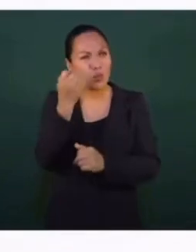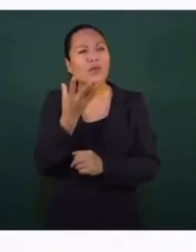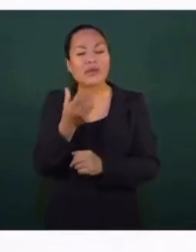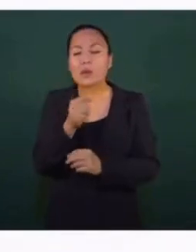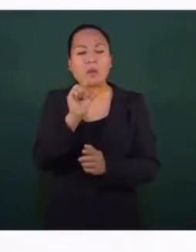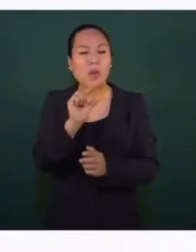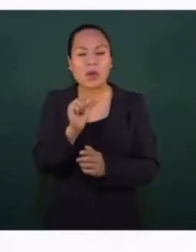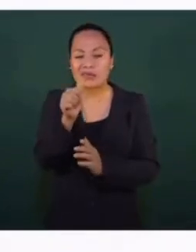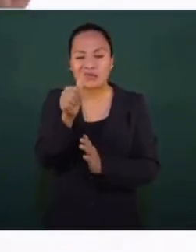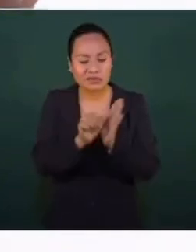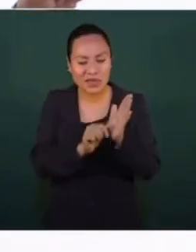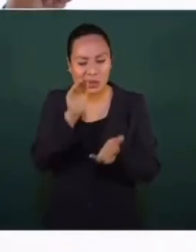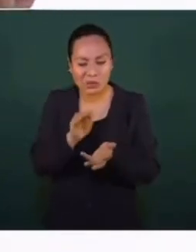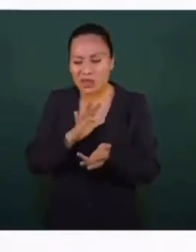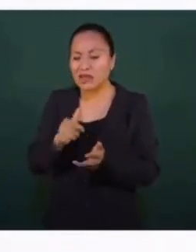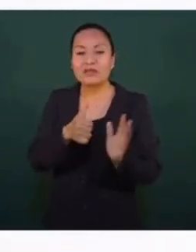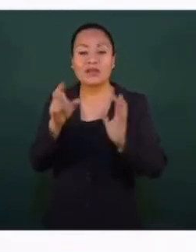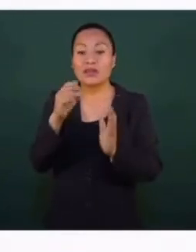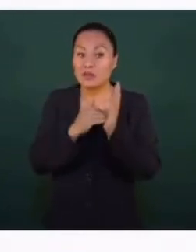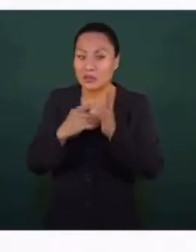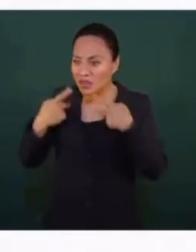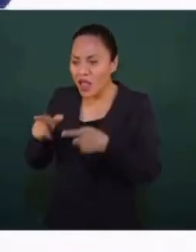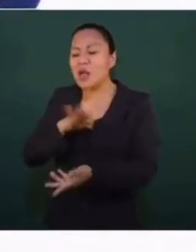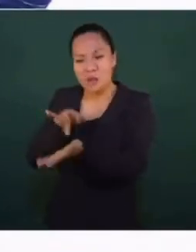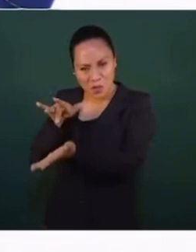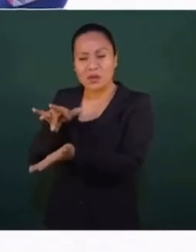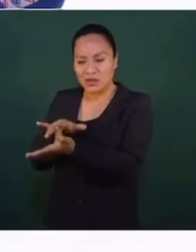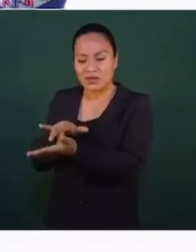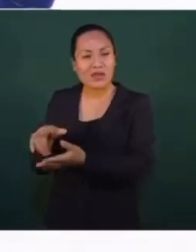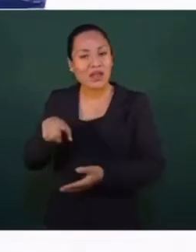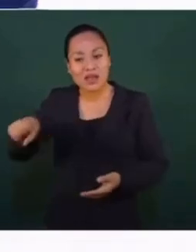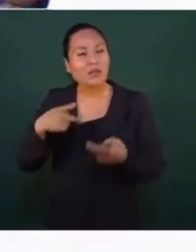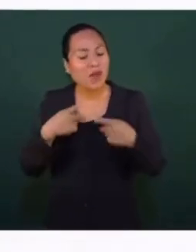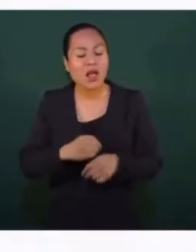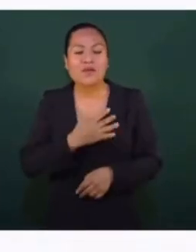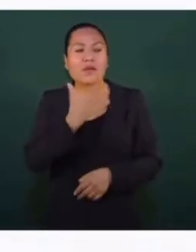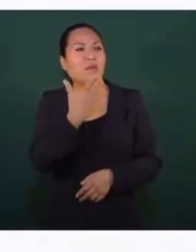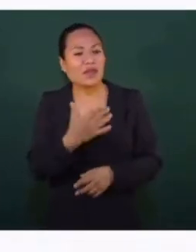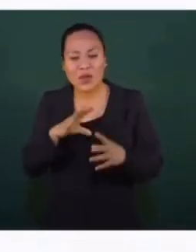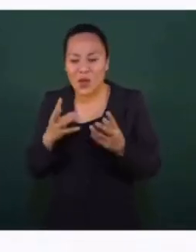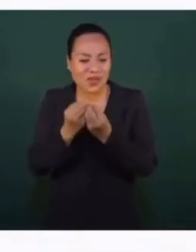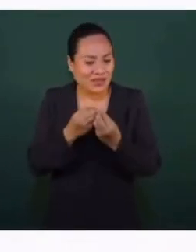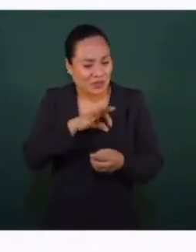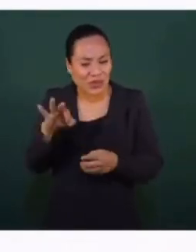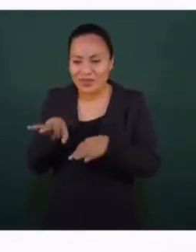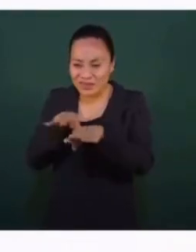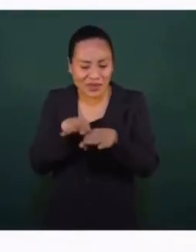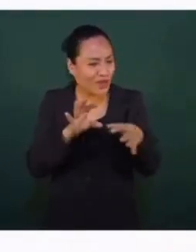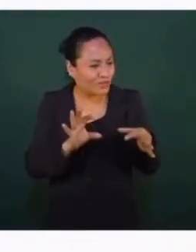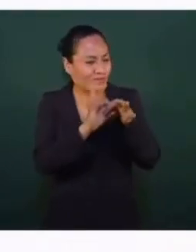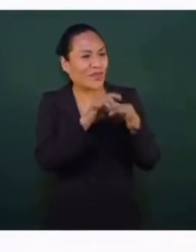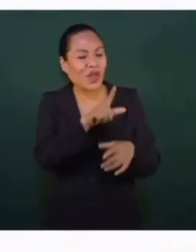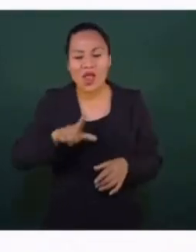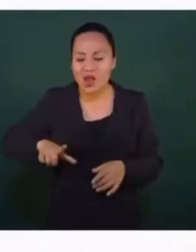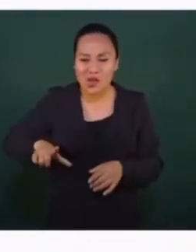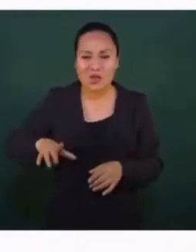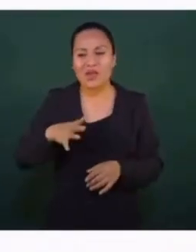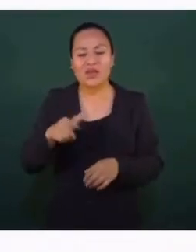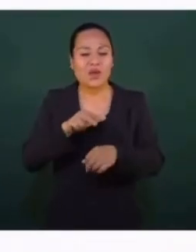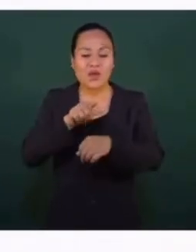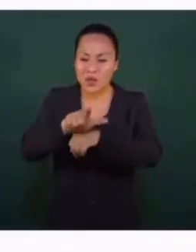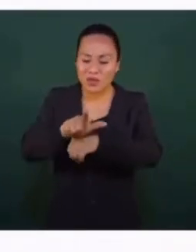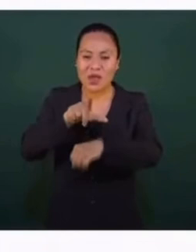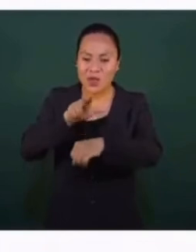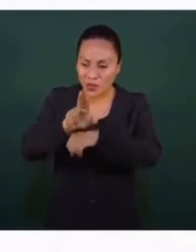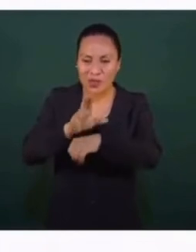a 330 mil personas que verían como una esperanza esta acción conjunta de los gobiernos de Guatemala, Honduras,